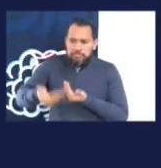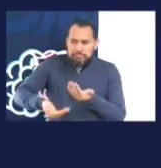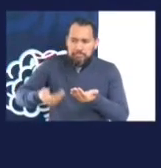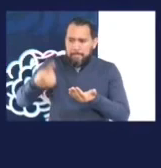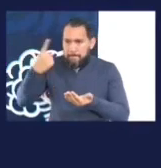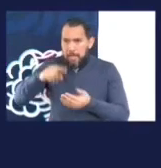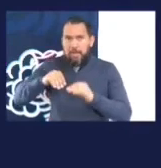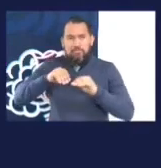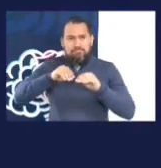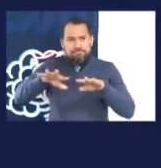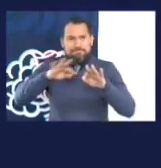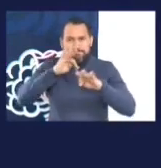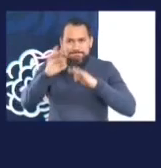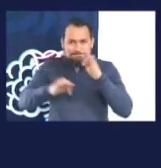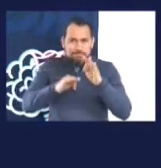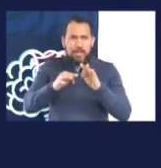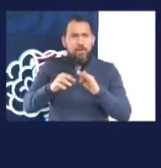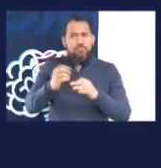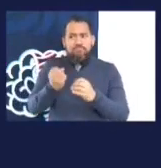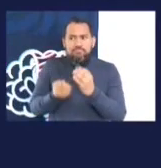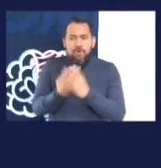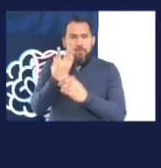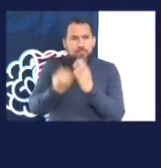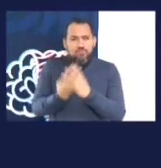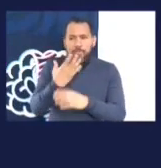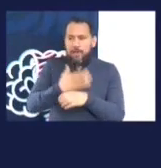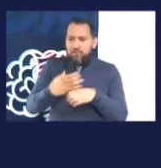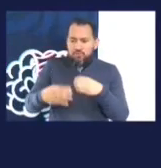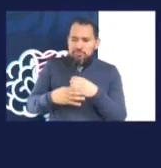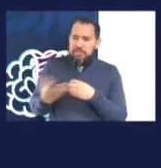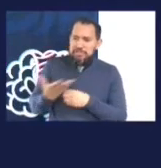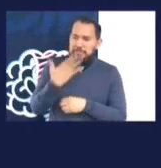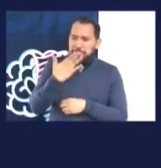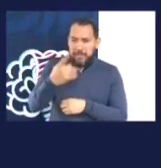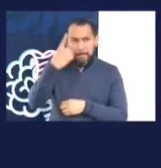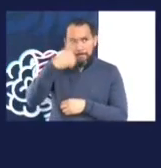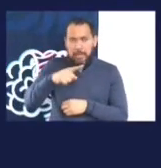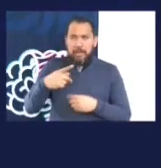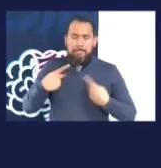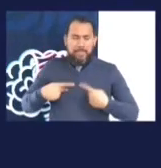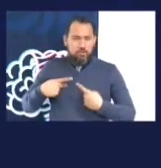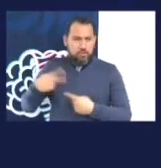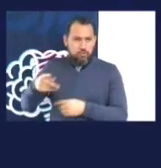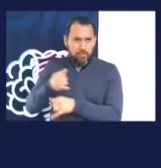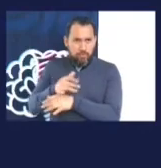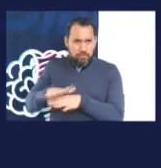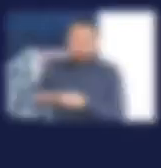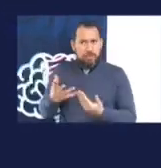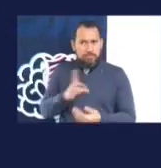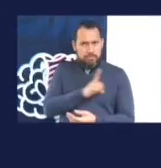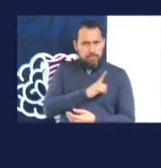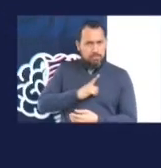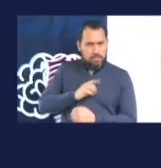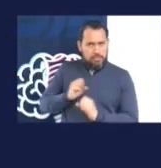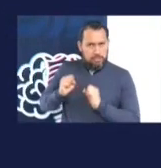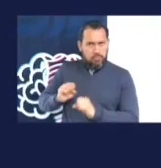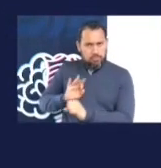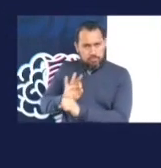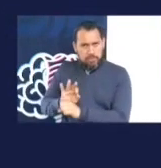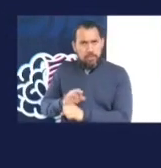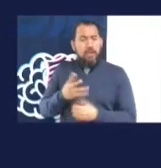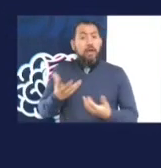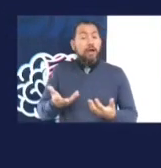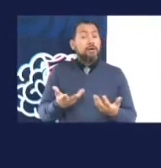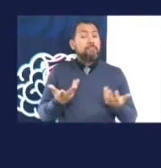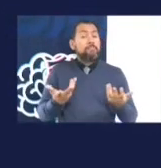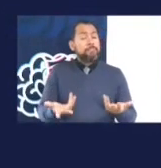incentivar, difundir y compartir innovaciones y buenas prácticas en materia de protección de datos personales. Este premio es